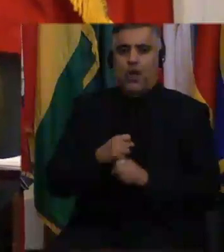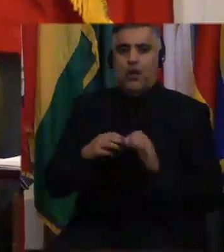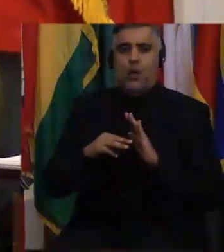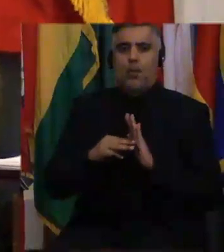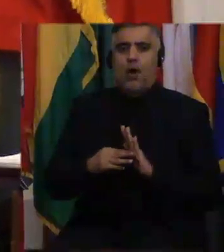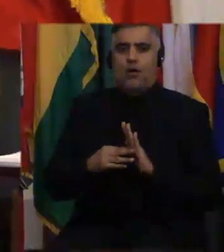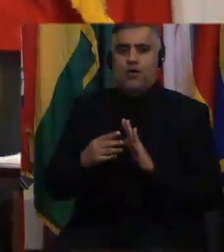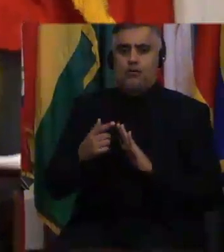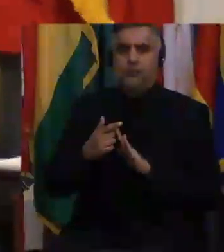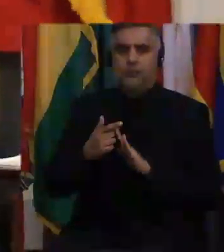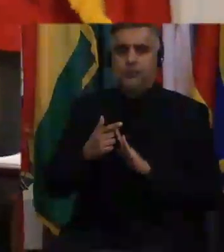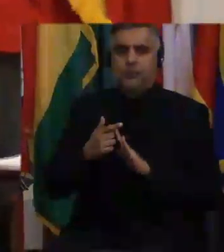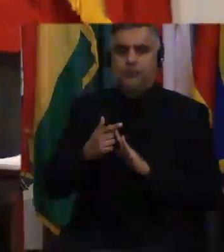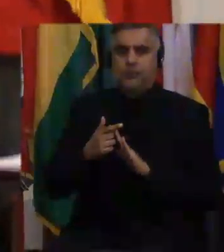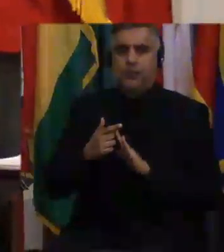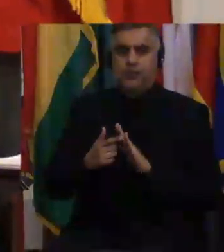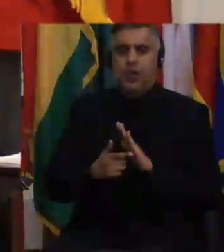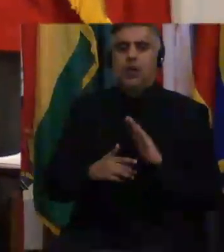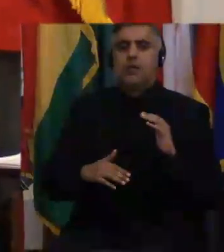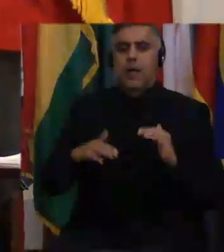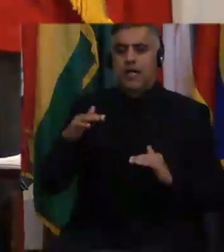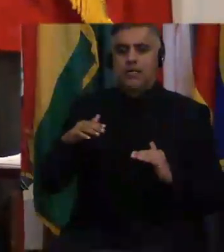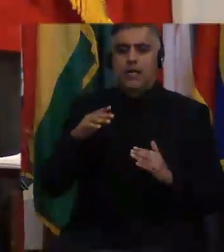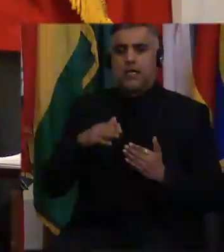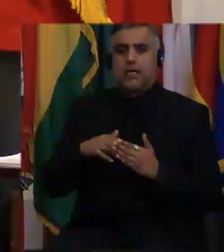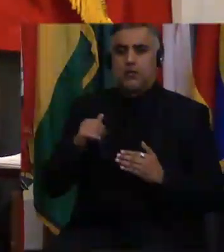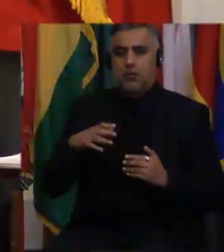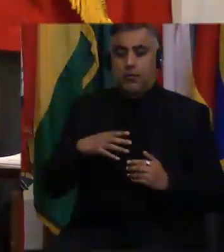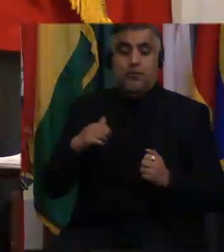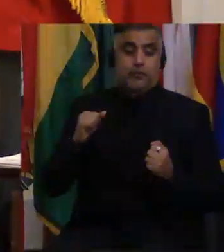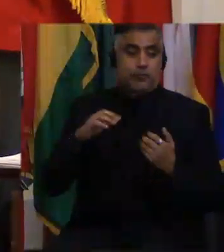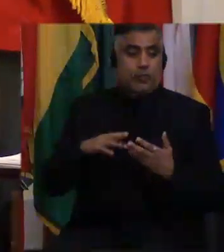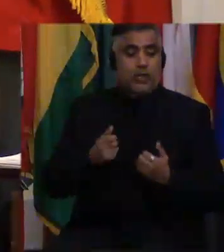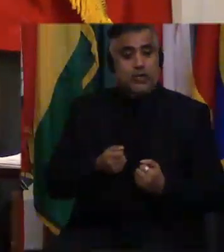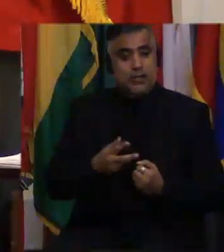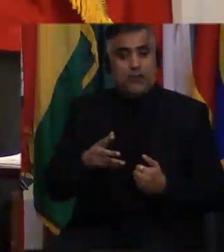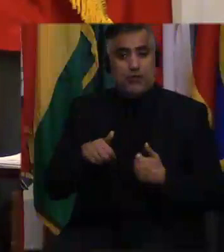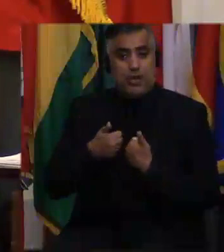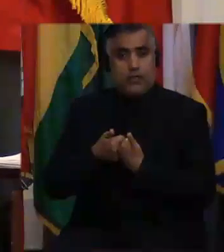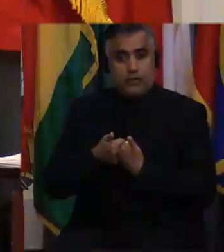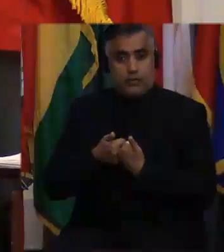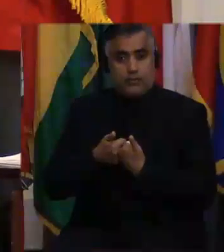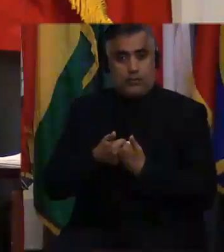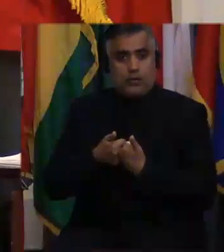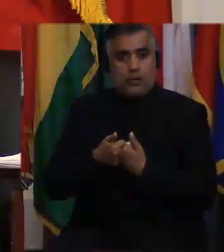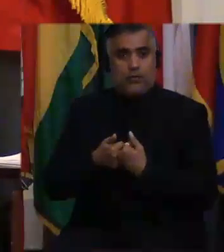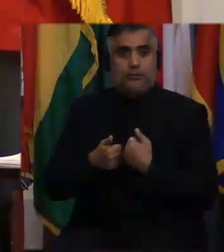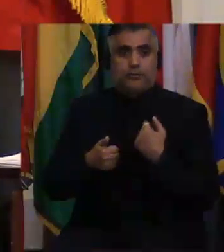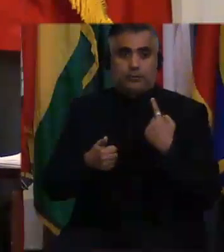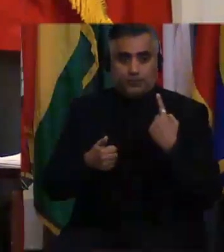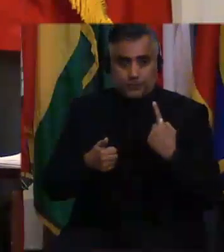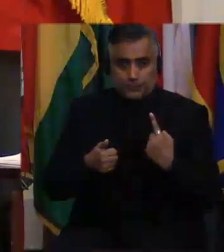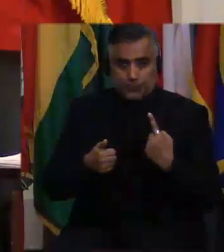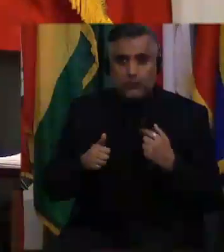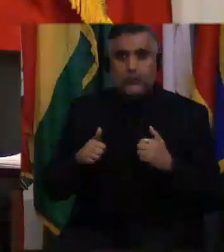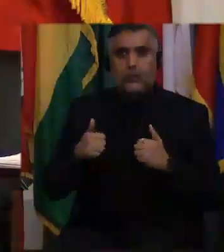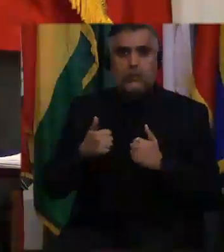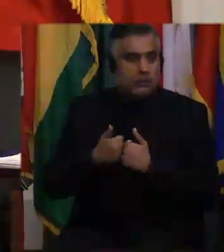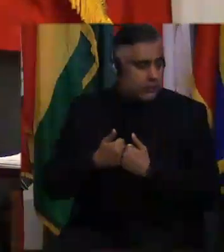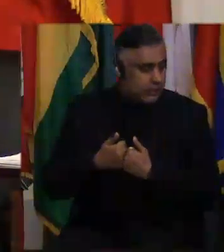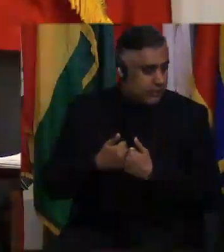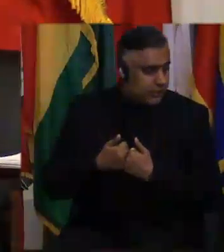Y hemos enfrentado varios desafíos. Uno de los desafíos es conceptualizar